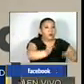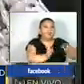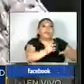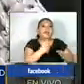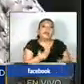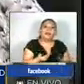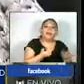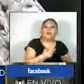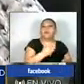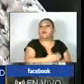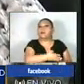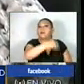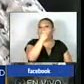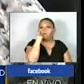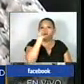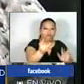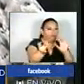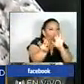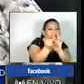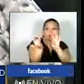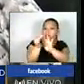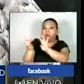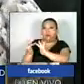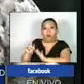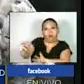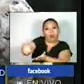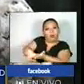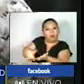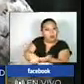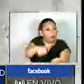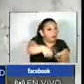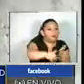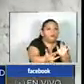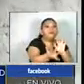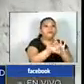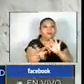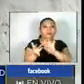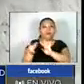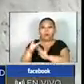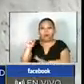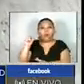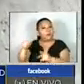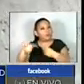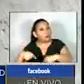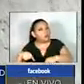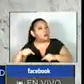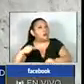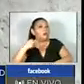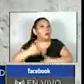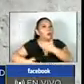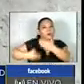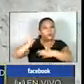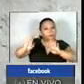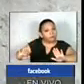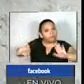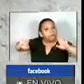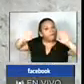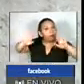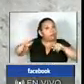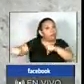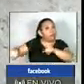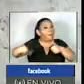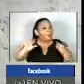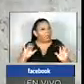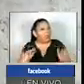se encarga de contactar a las respectivas alcaldías municipales. Para luego continuar con el trámite de sanción de acuerdo